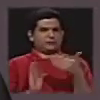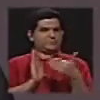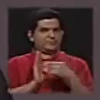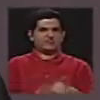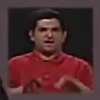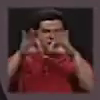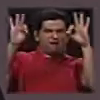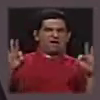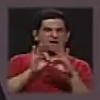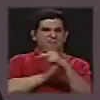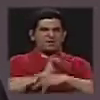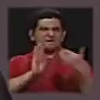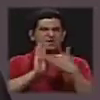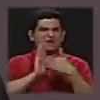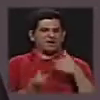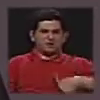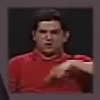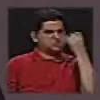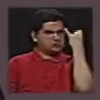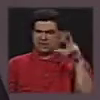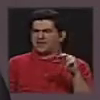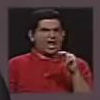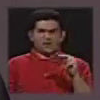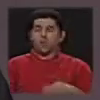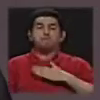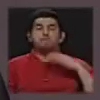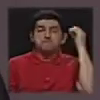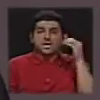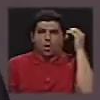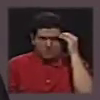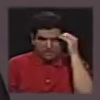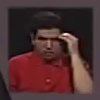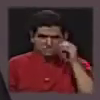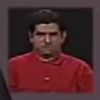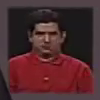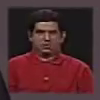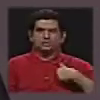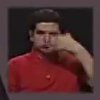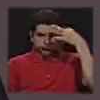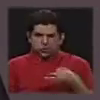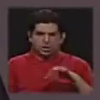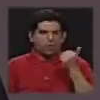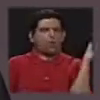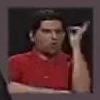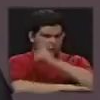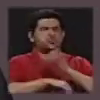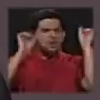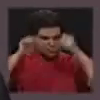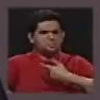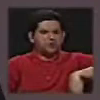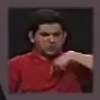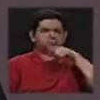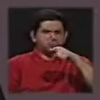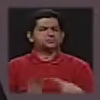podría verse perjudicada y eso no es nuestra intención. Esa es mi opinión personal. ¿verdad? Más bien yo creo que hay otras fechas en donde podemos hacer